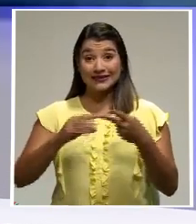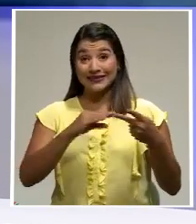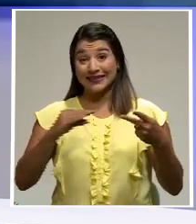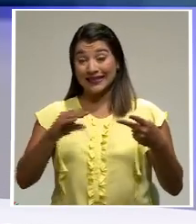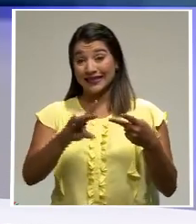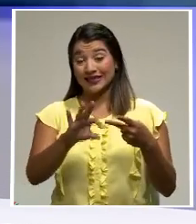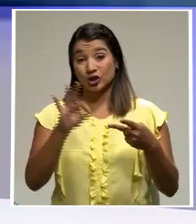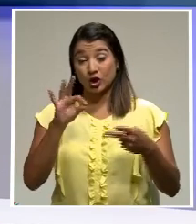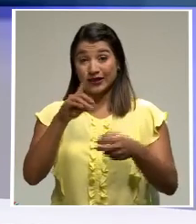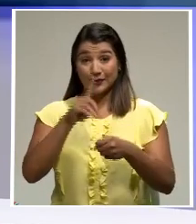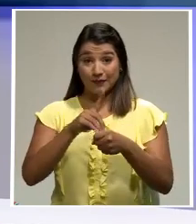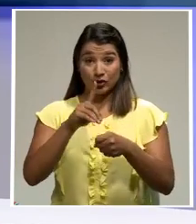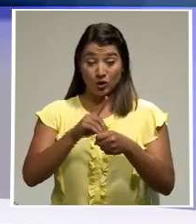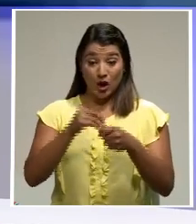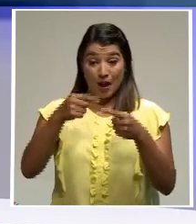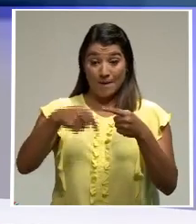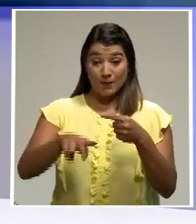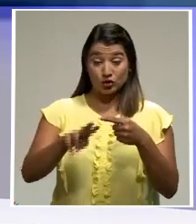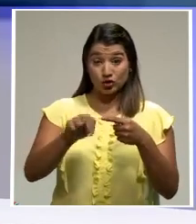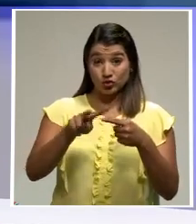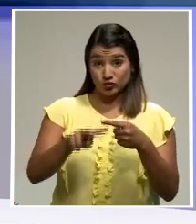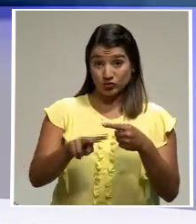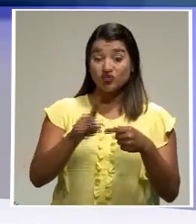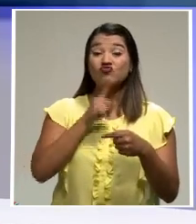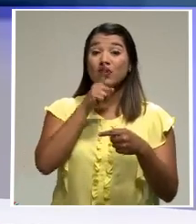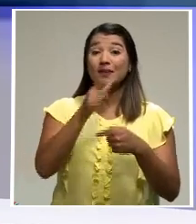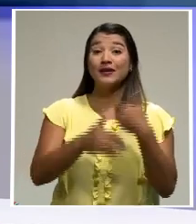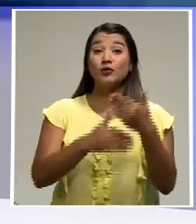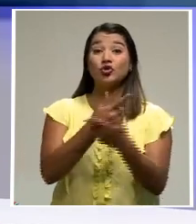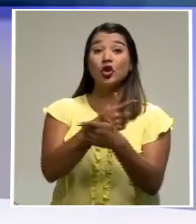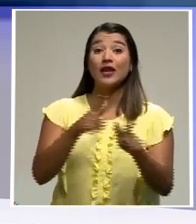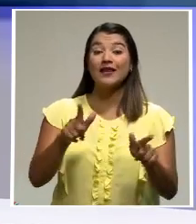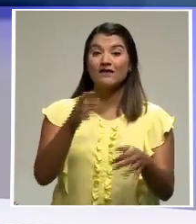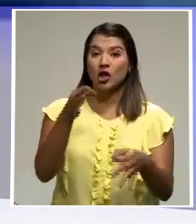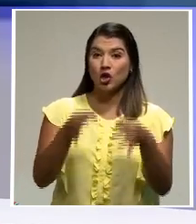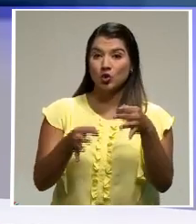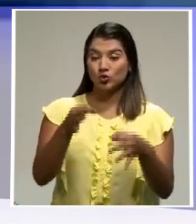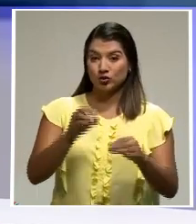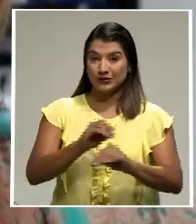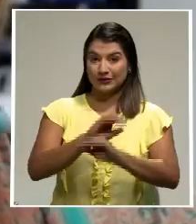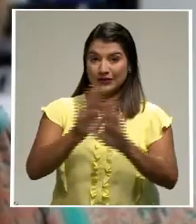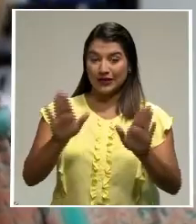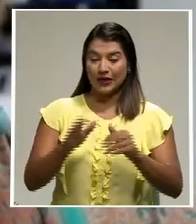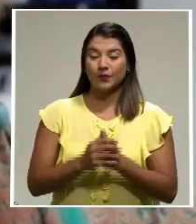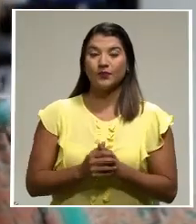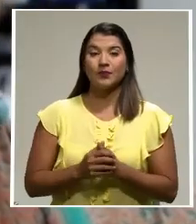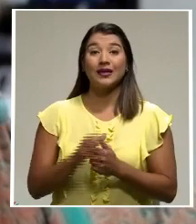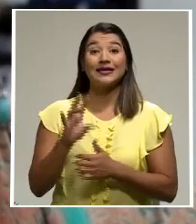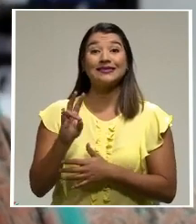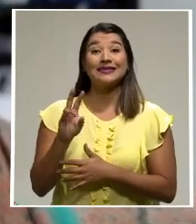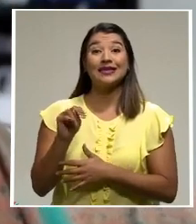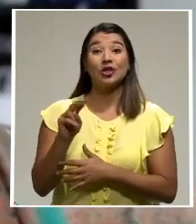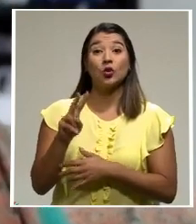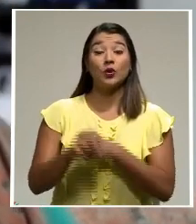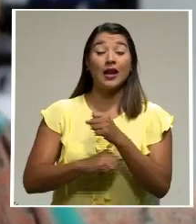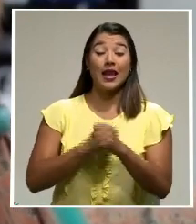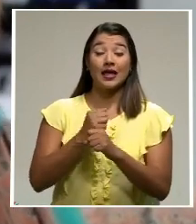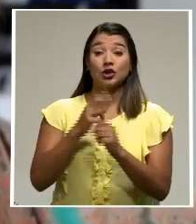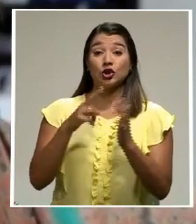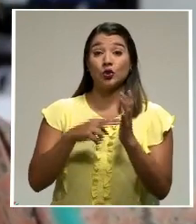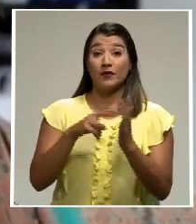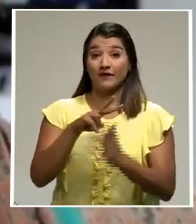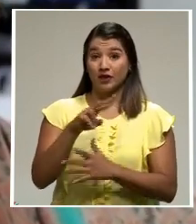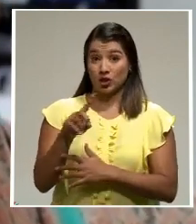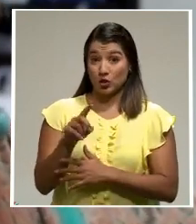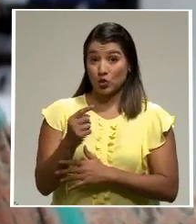sean libres, justas y transparentes. El 7 de noviembre del 2021. Duro